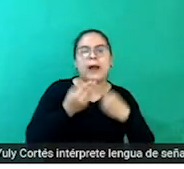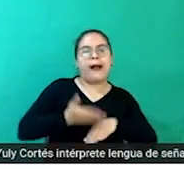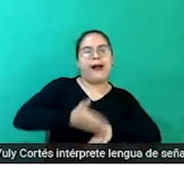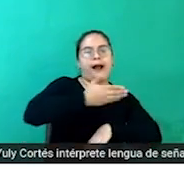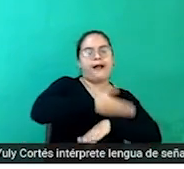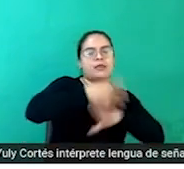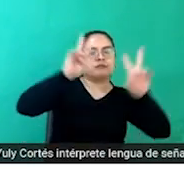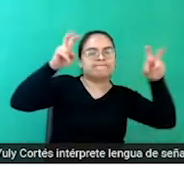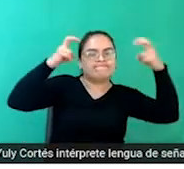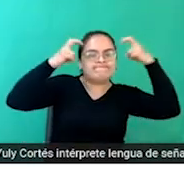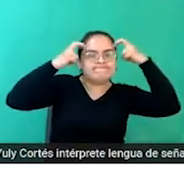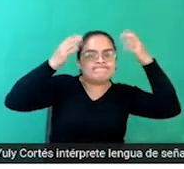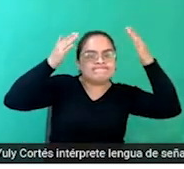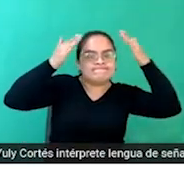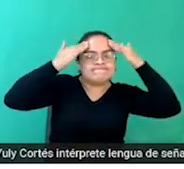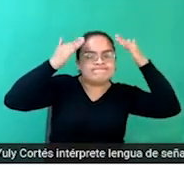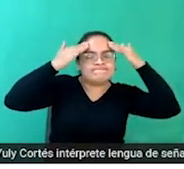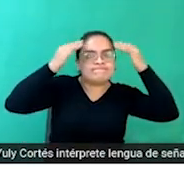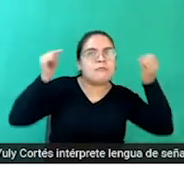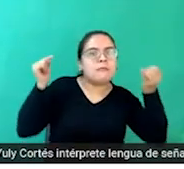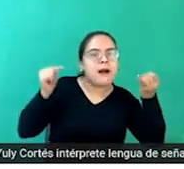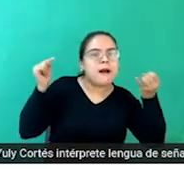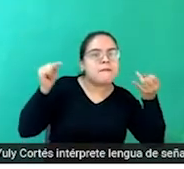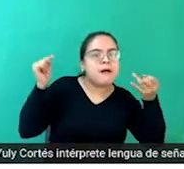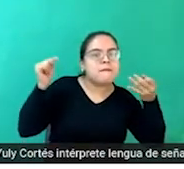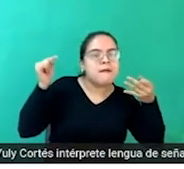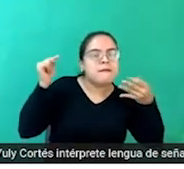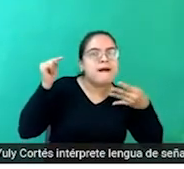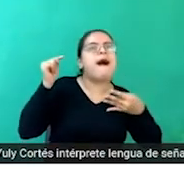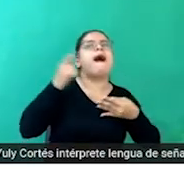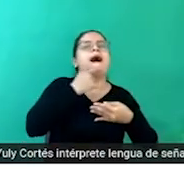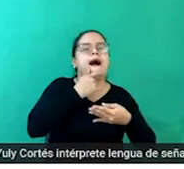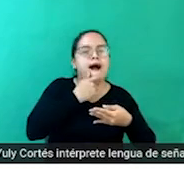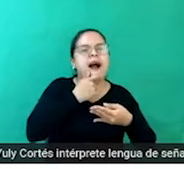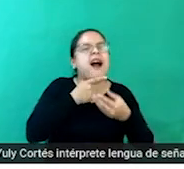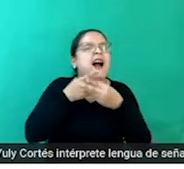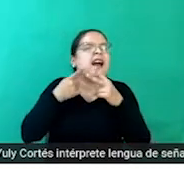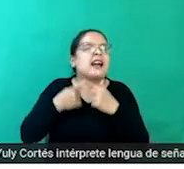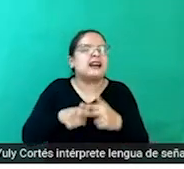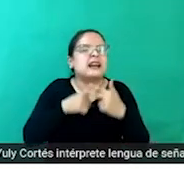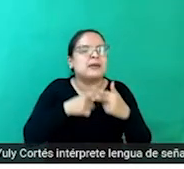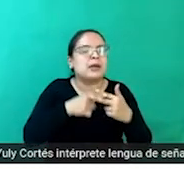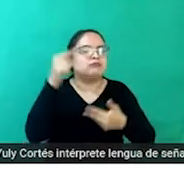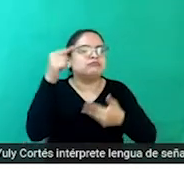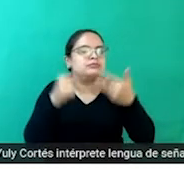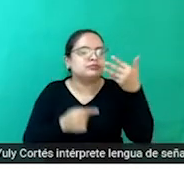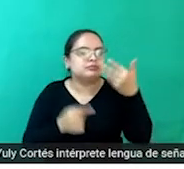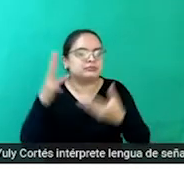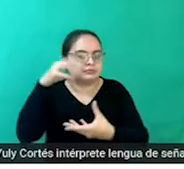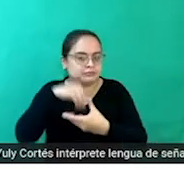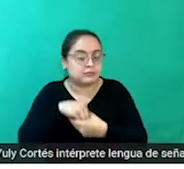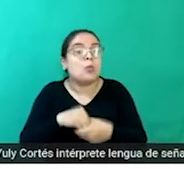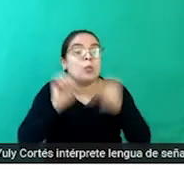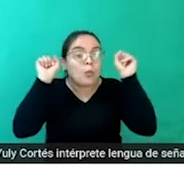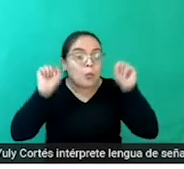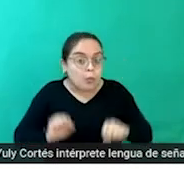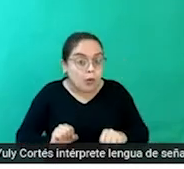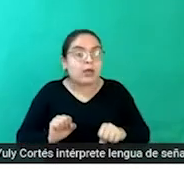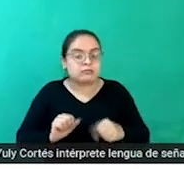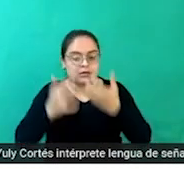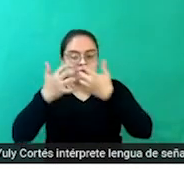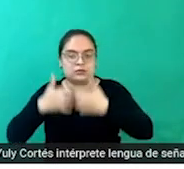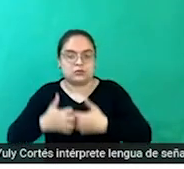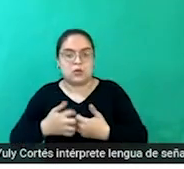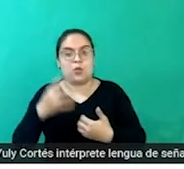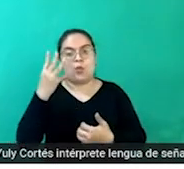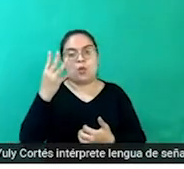Debemos saber cuáles son las herramientas y todas aquellas que podemos utilizar en Industria 4.0.